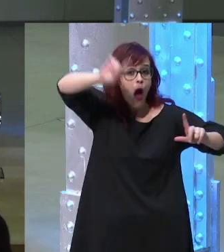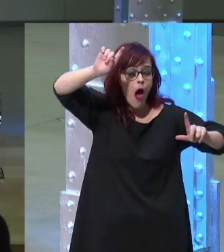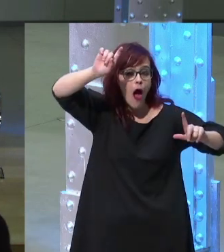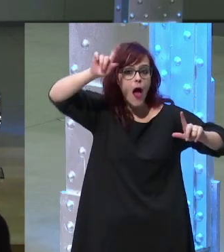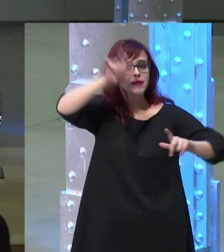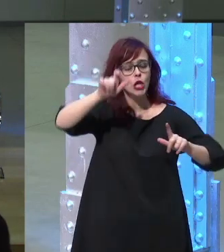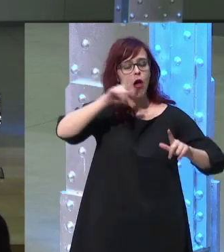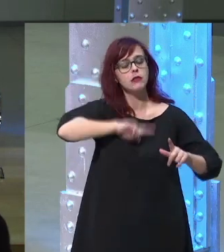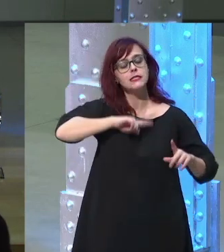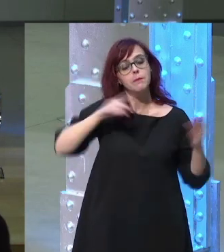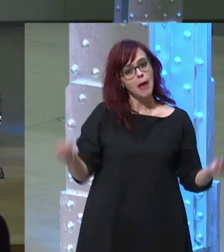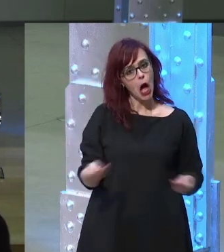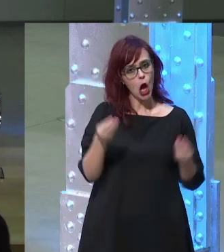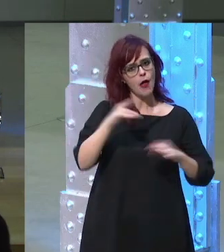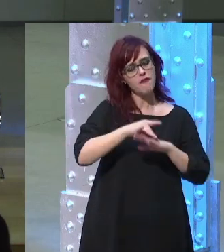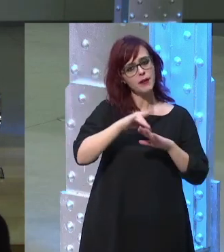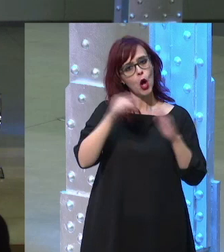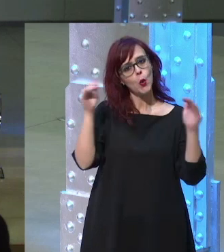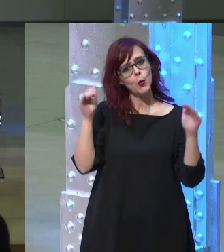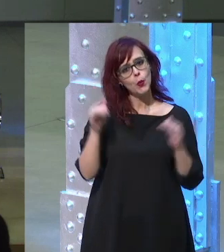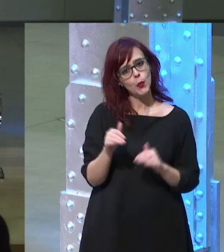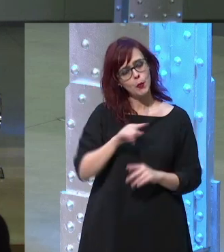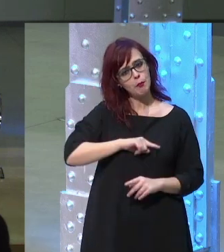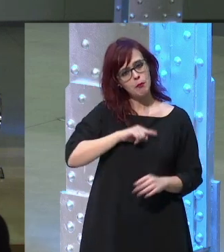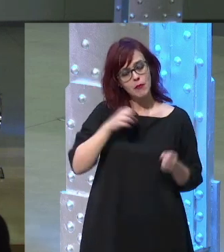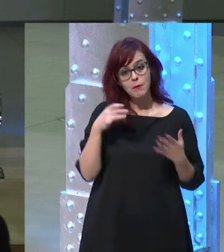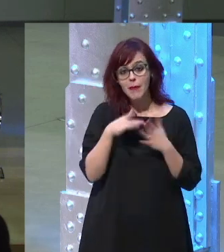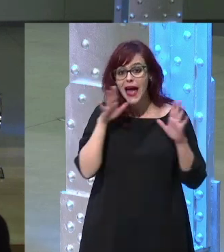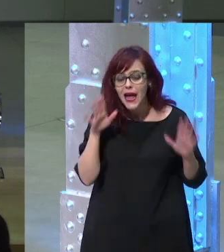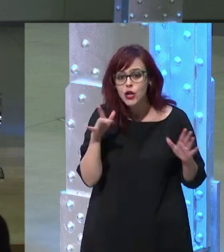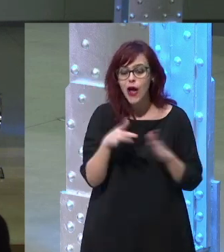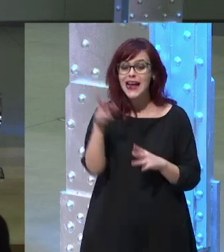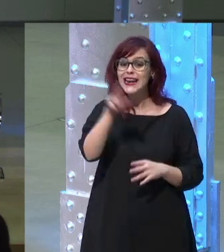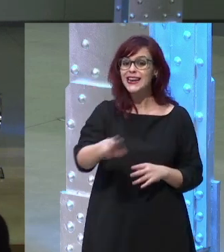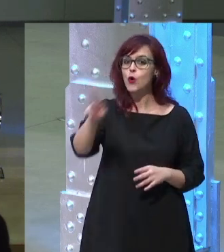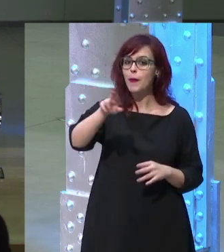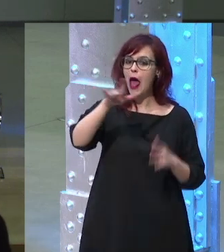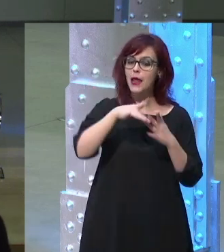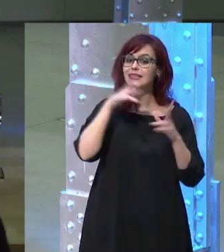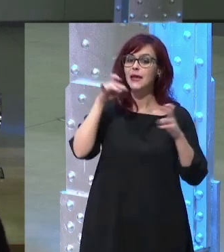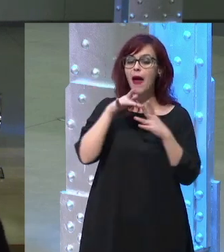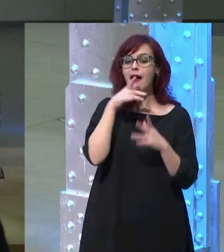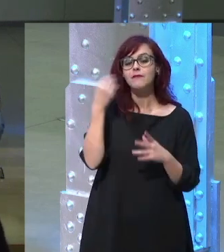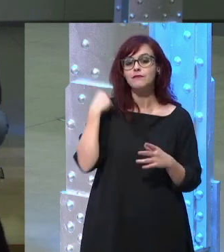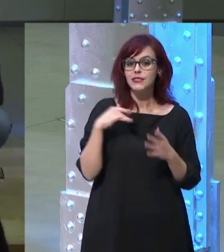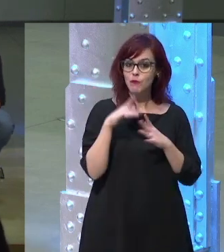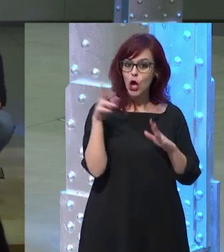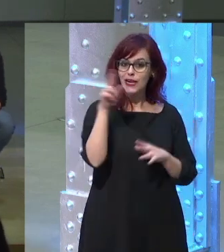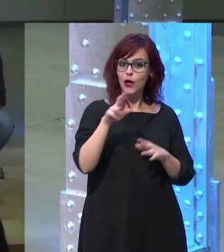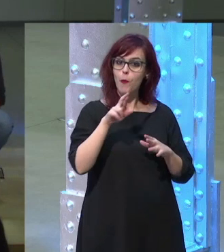se recupera de la enfermedad. Pero también os tengo que decir que la palabra recuperados en términos matemáticos es una